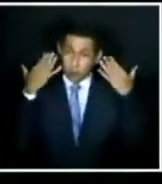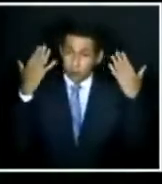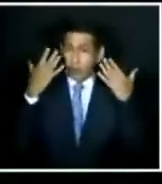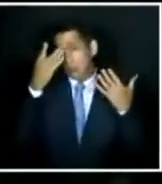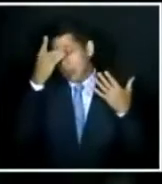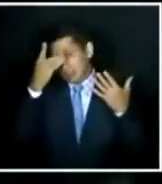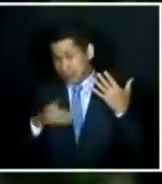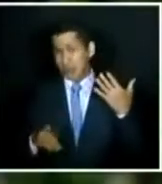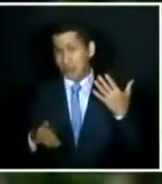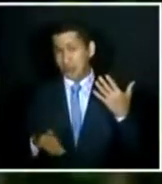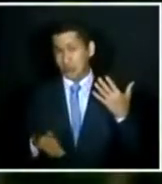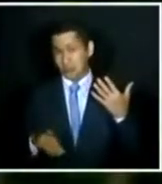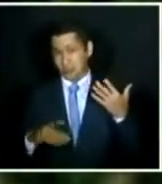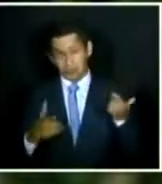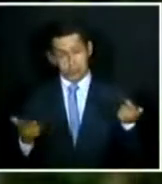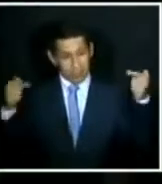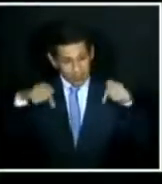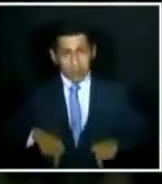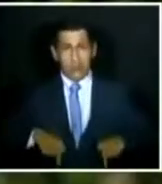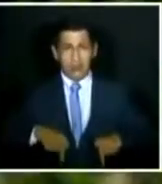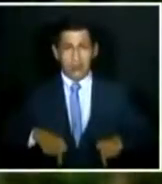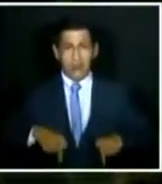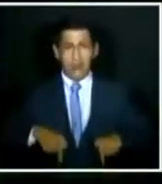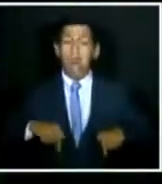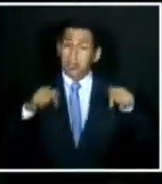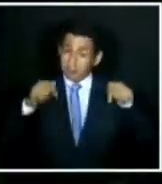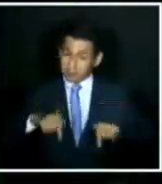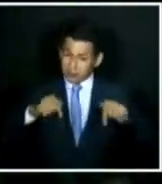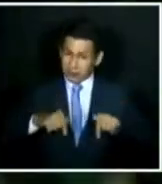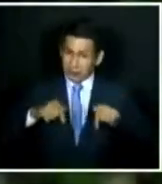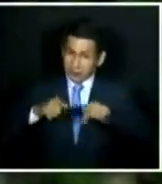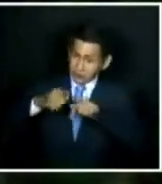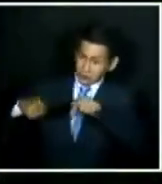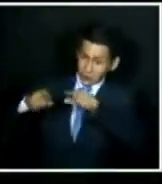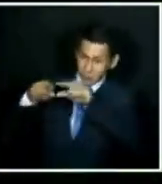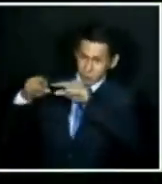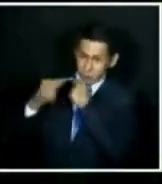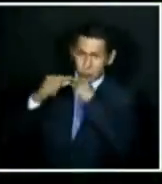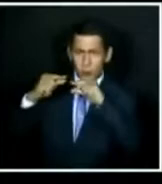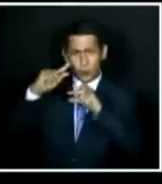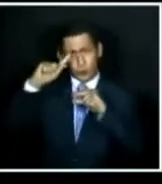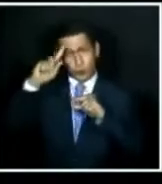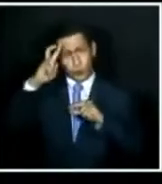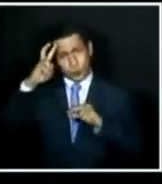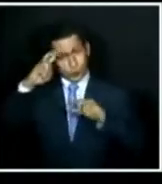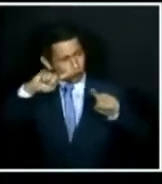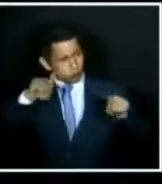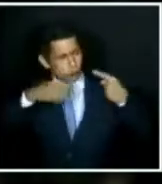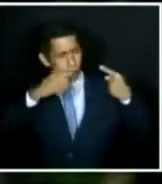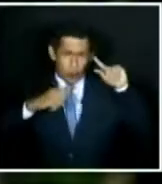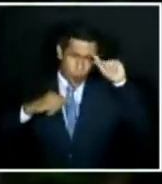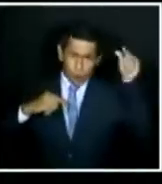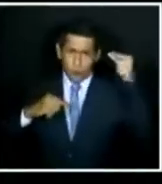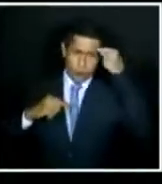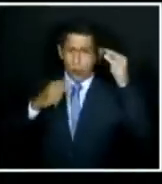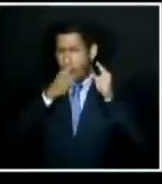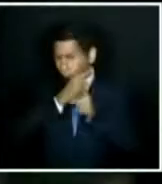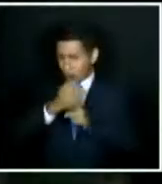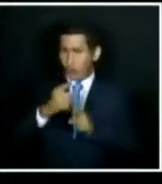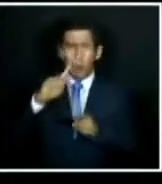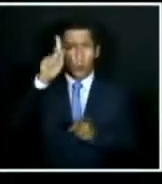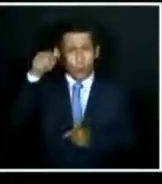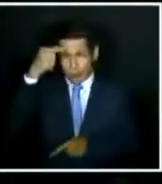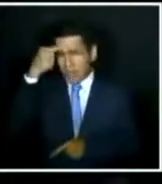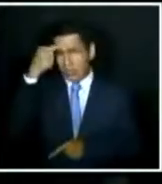llamar a esta la primera amenaza en contra del Estado ecuatoriano. Mi gobierno ha decidido encarar el problema